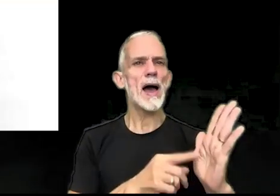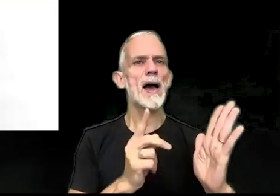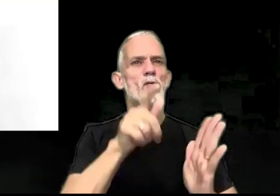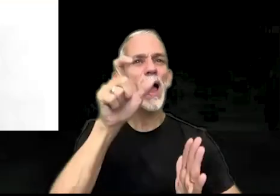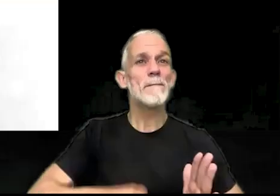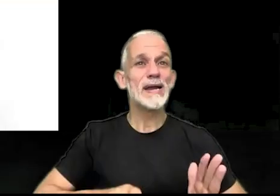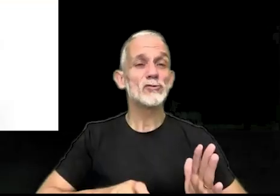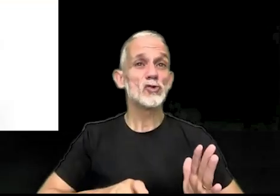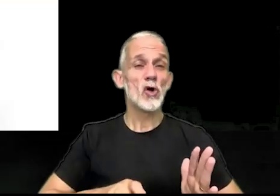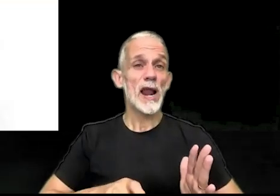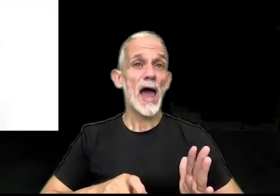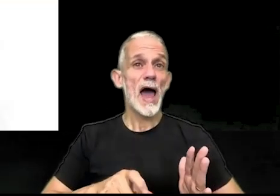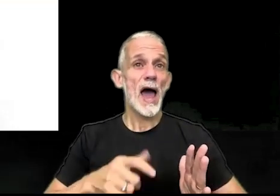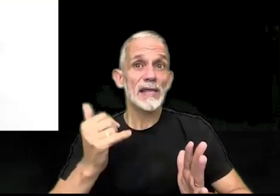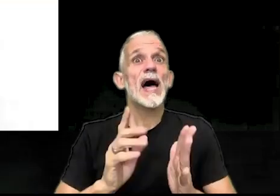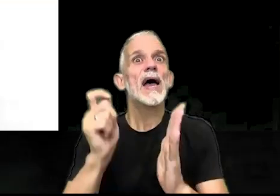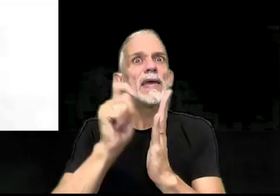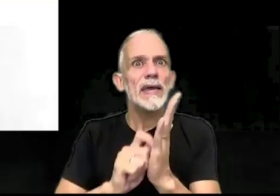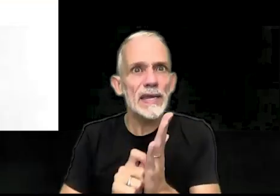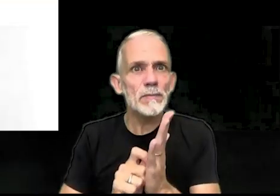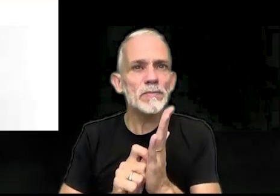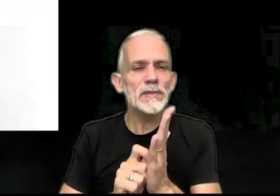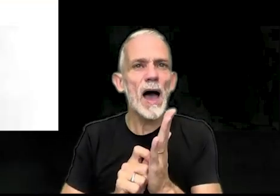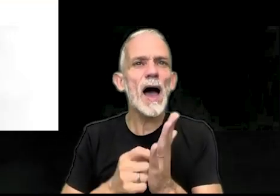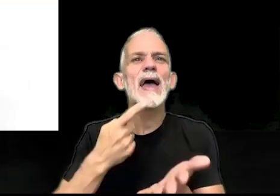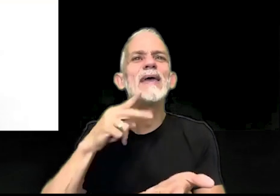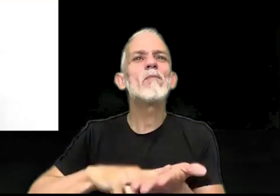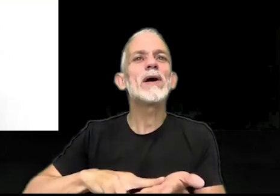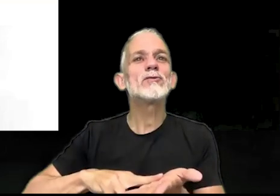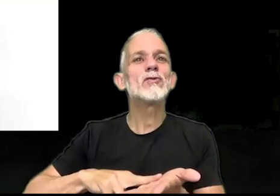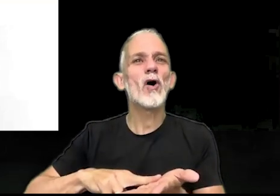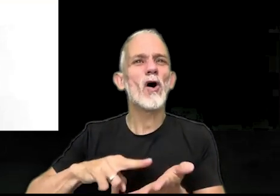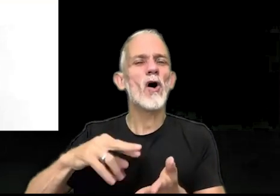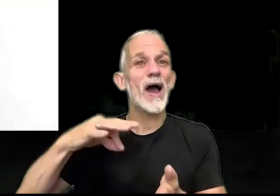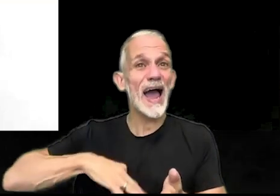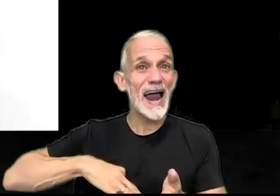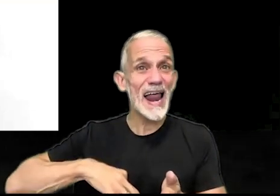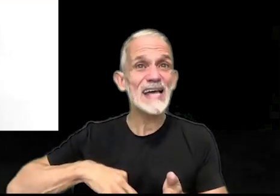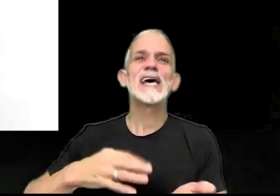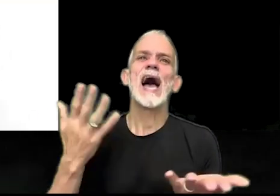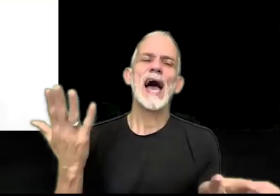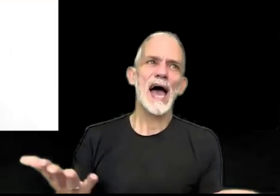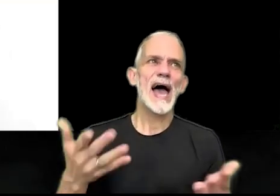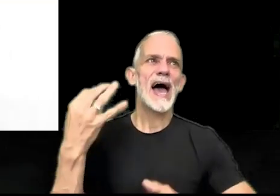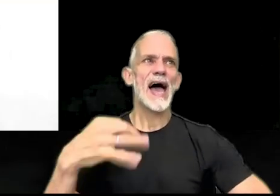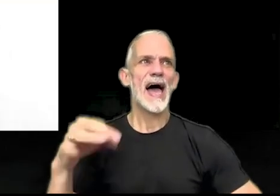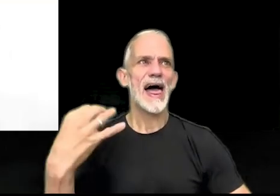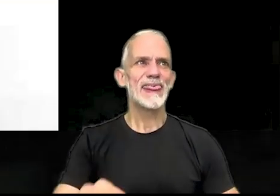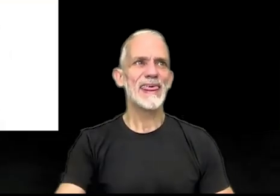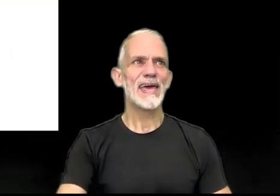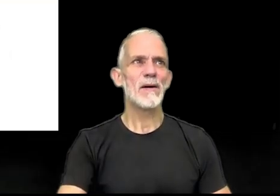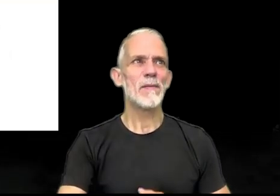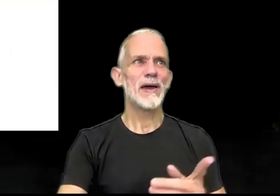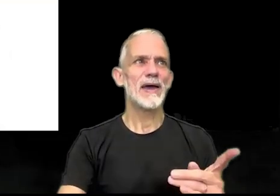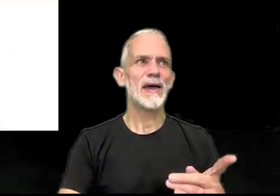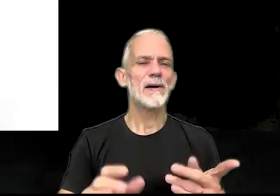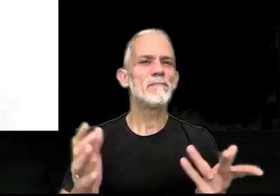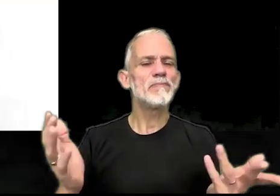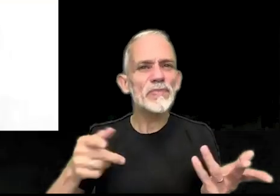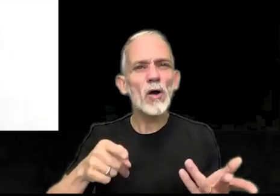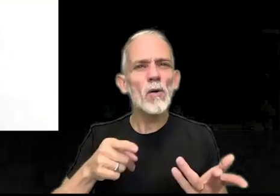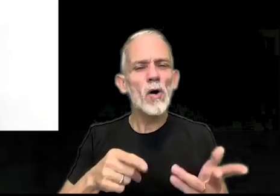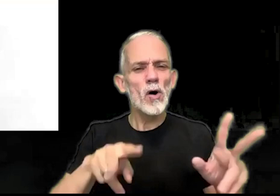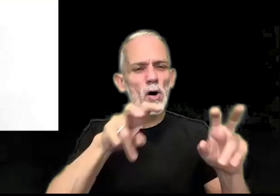es una persona que está inscripta en impuesto a las ganancias, tendrá que declarar el dividendo